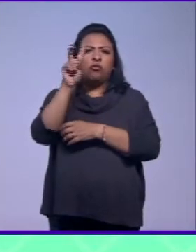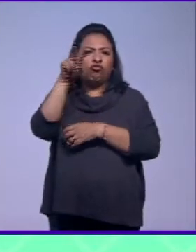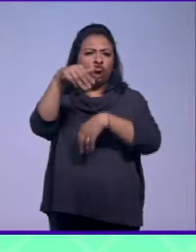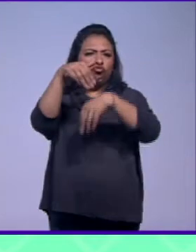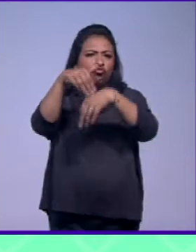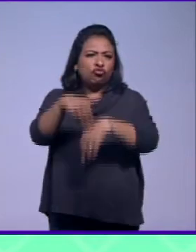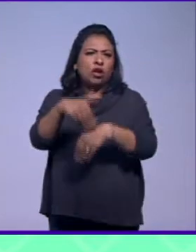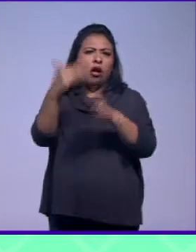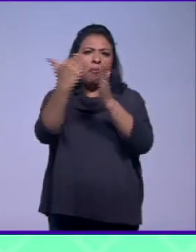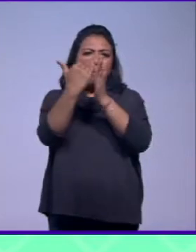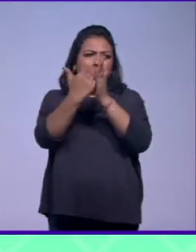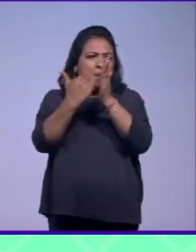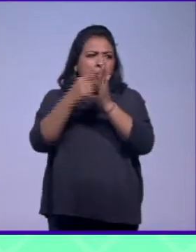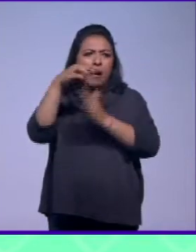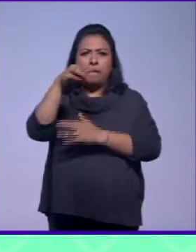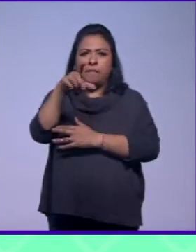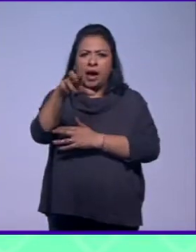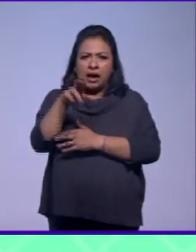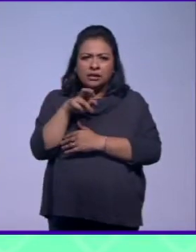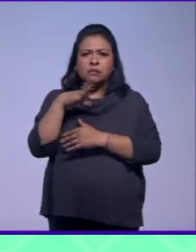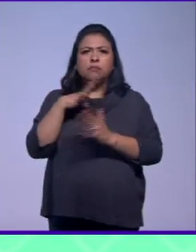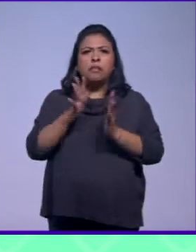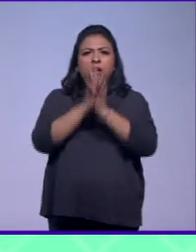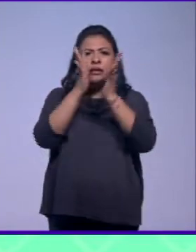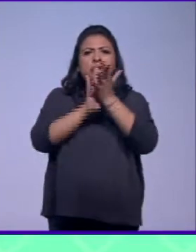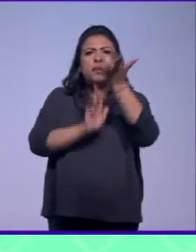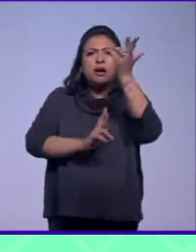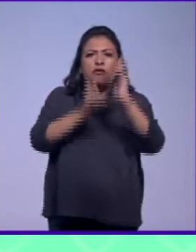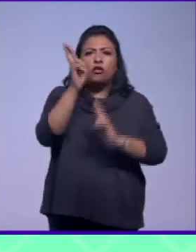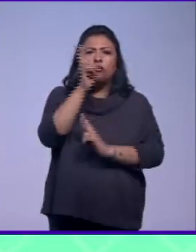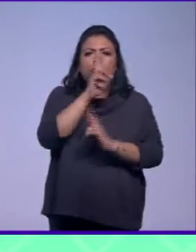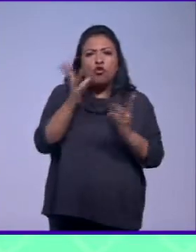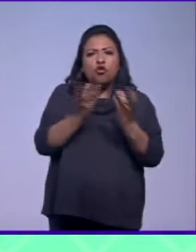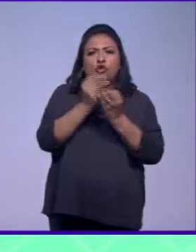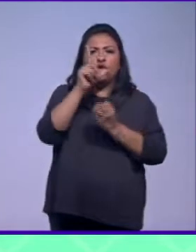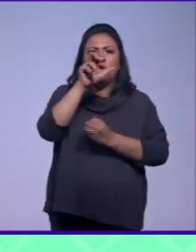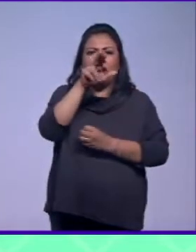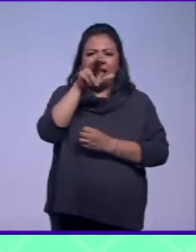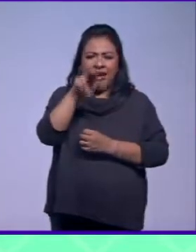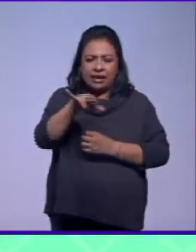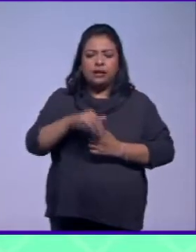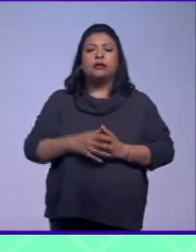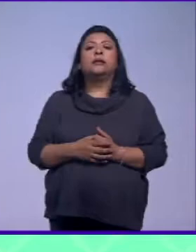del marxismo y participó en la revolución rusa junto con lenin